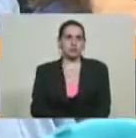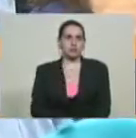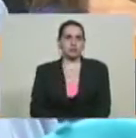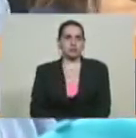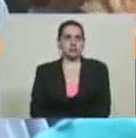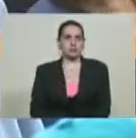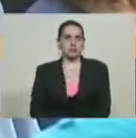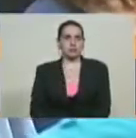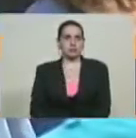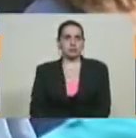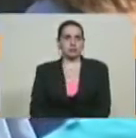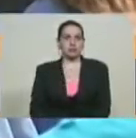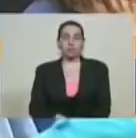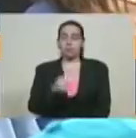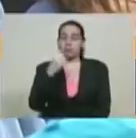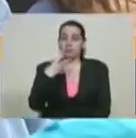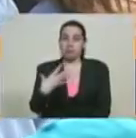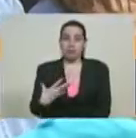Para un lindo amanecer.